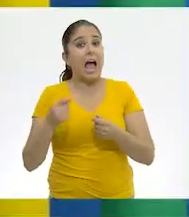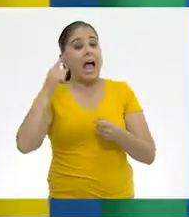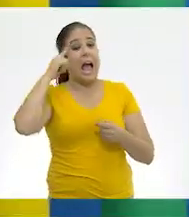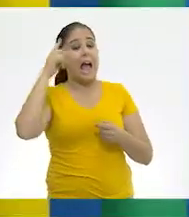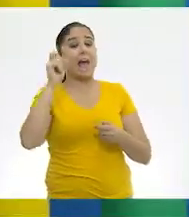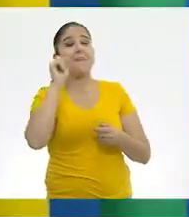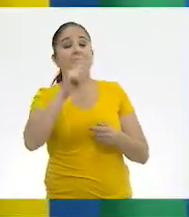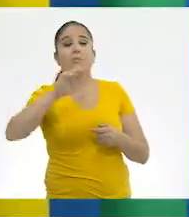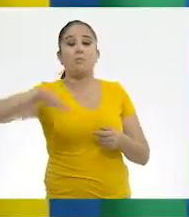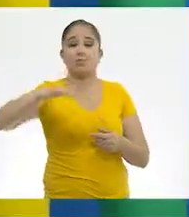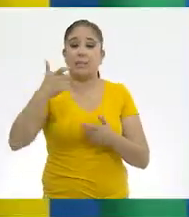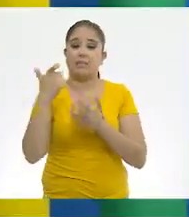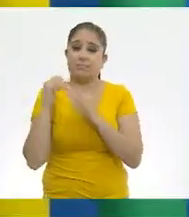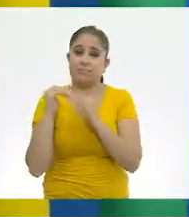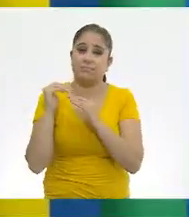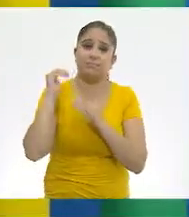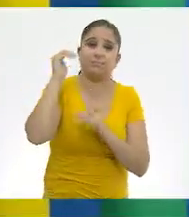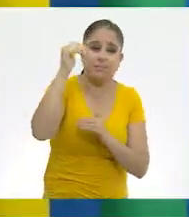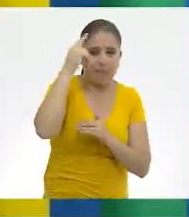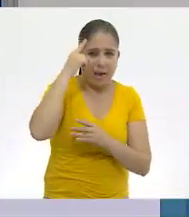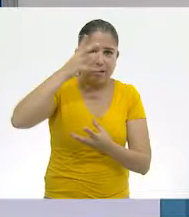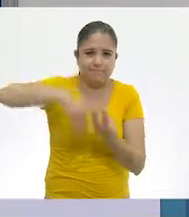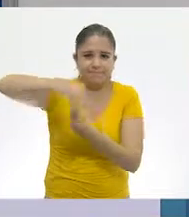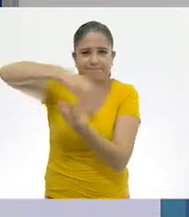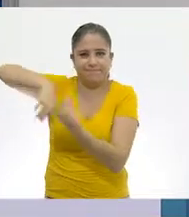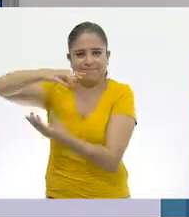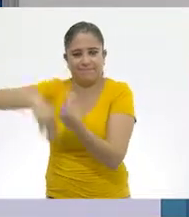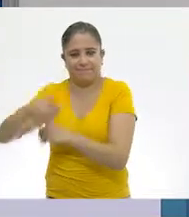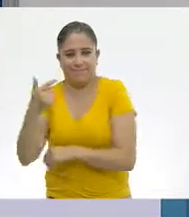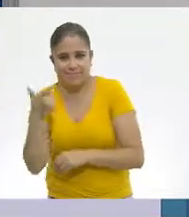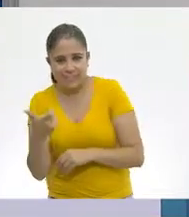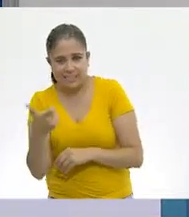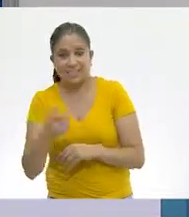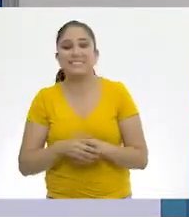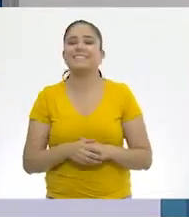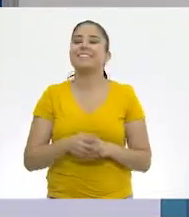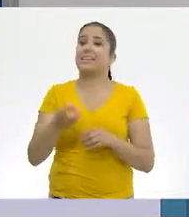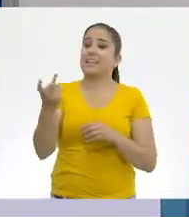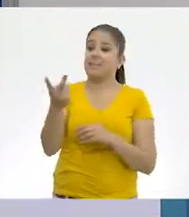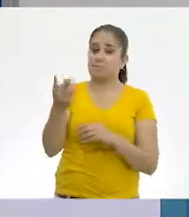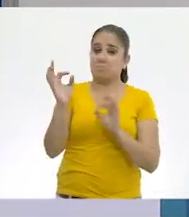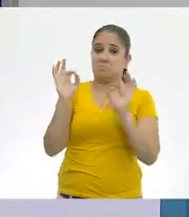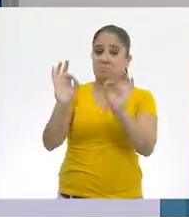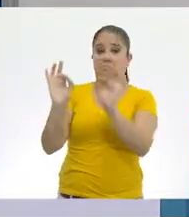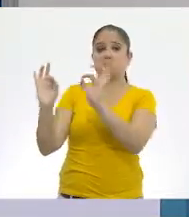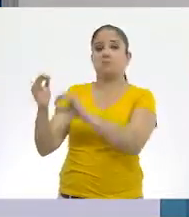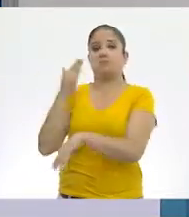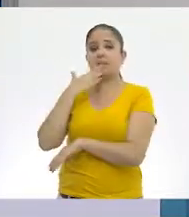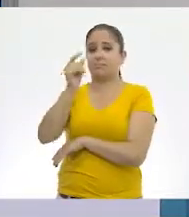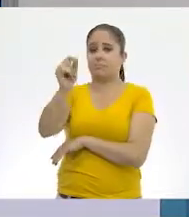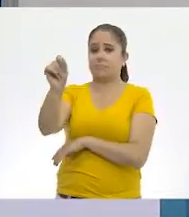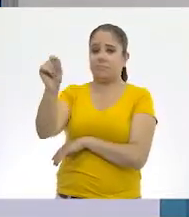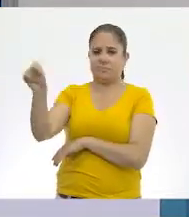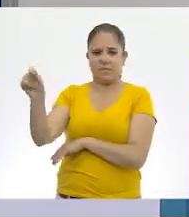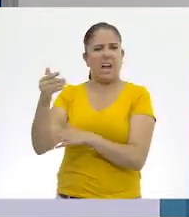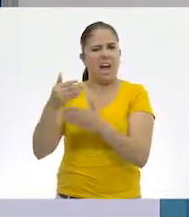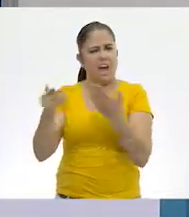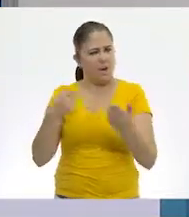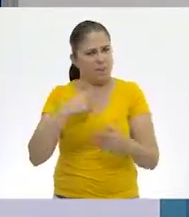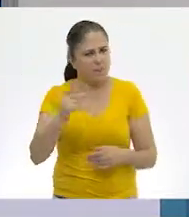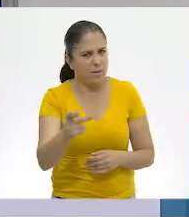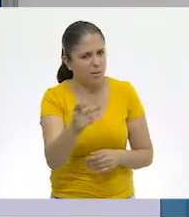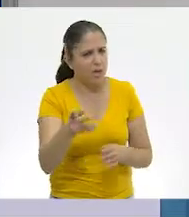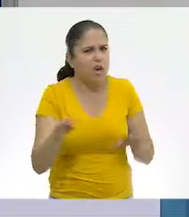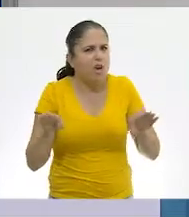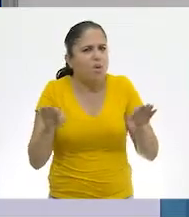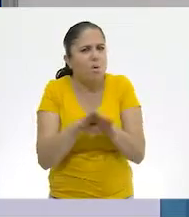busca incrementar el dinero que se genera. Correcto. Están muy bien lo que han dicho los dos. Pero ahora yo les pregunto, ¿cómo